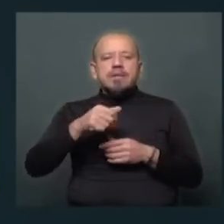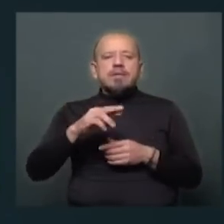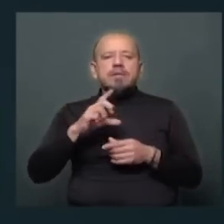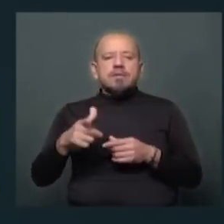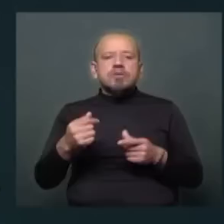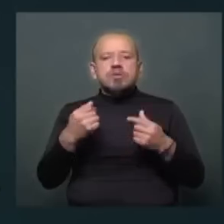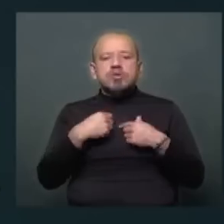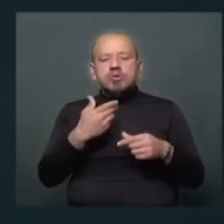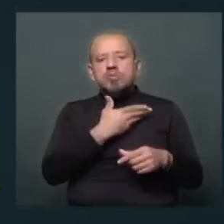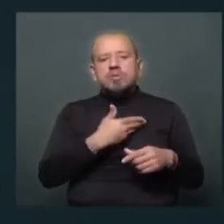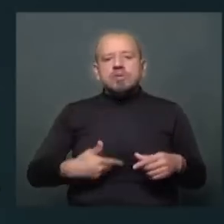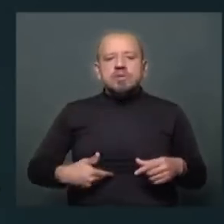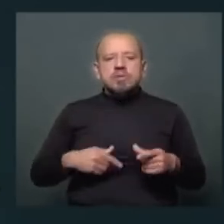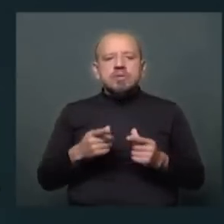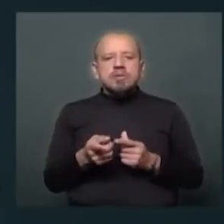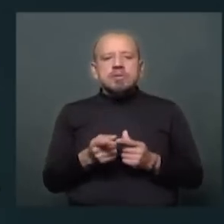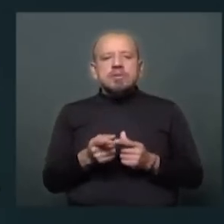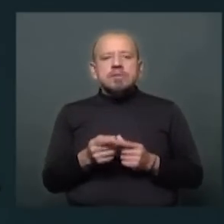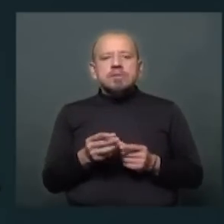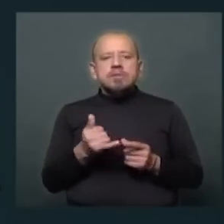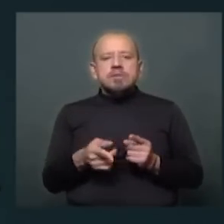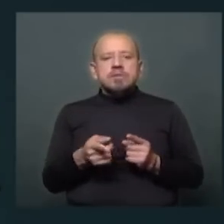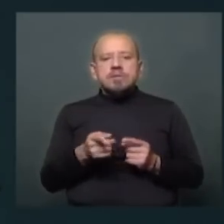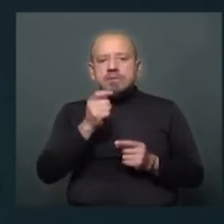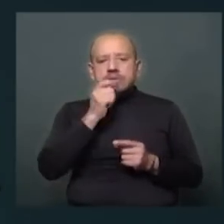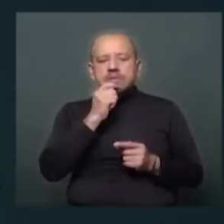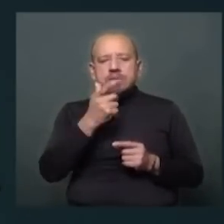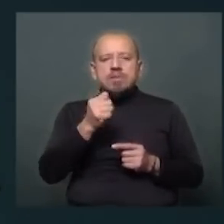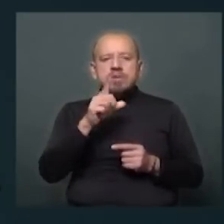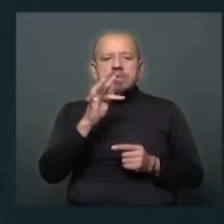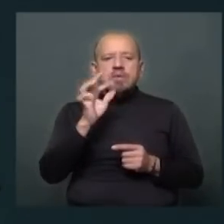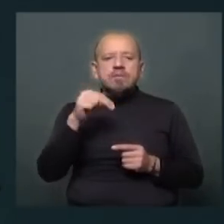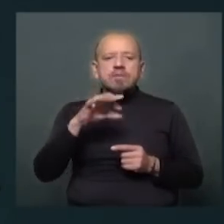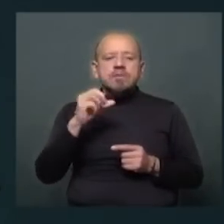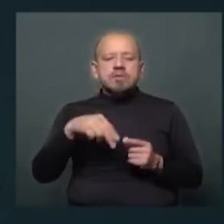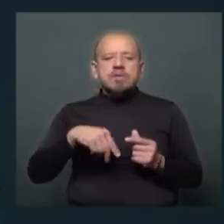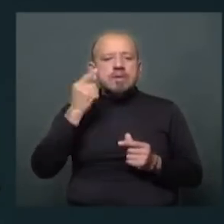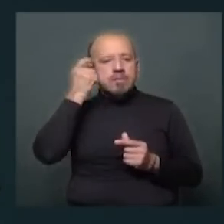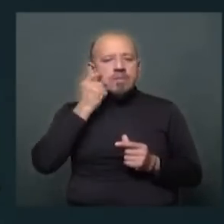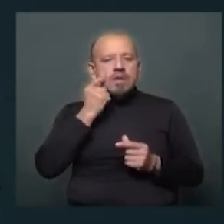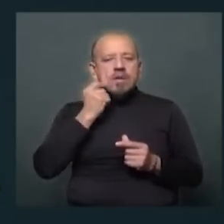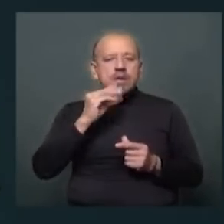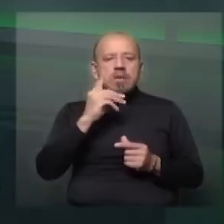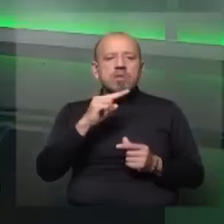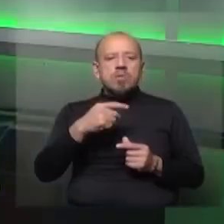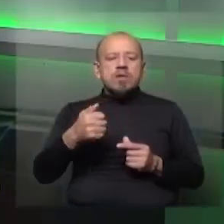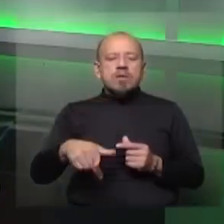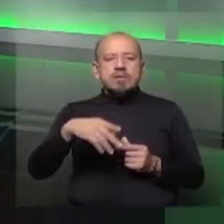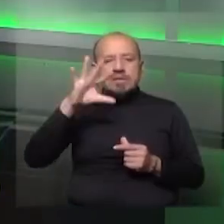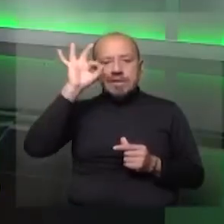yo presidente y tiene entrevistas a Raúl alfonsín Carlos menem Eduardo dualde yor